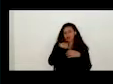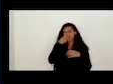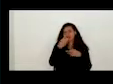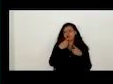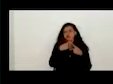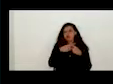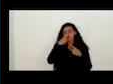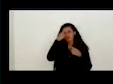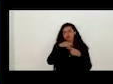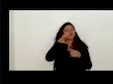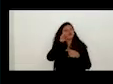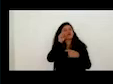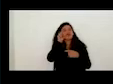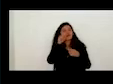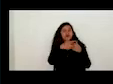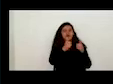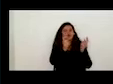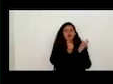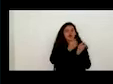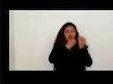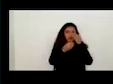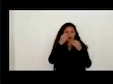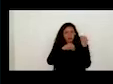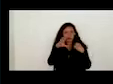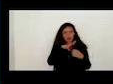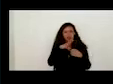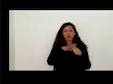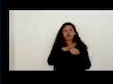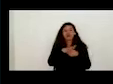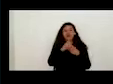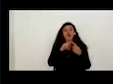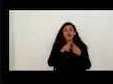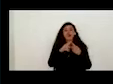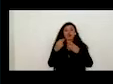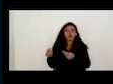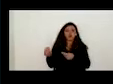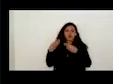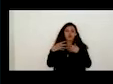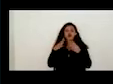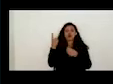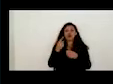la naranja, en qué grupo de alimentos la encontraría y qué me aporta?